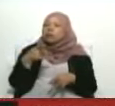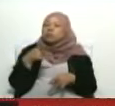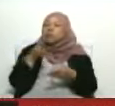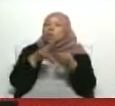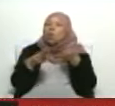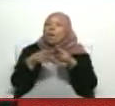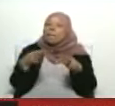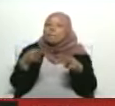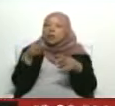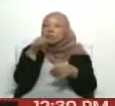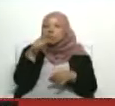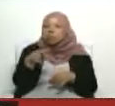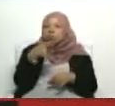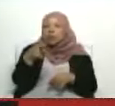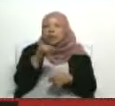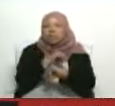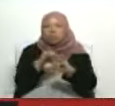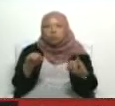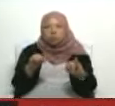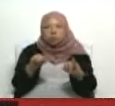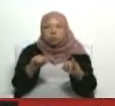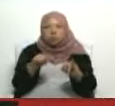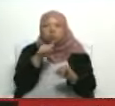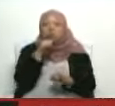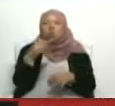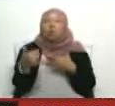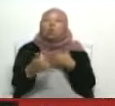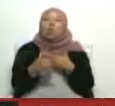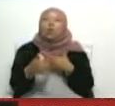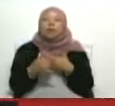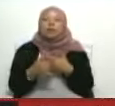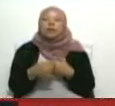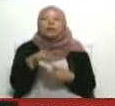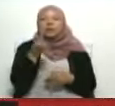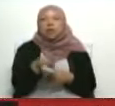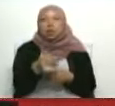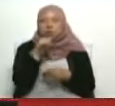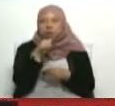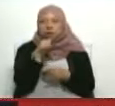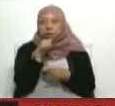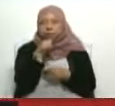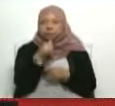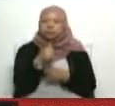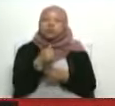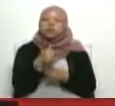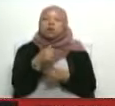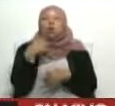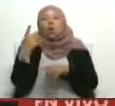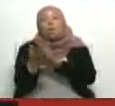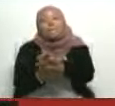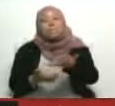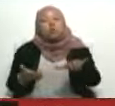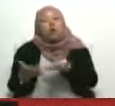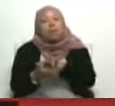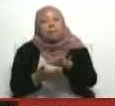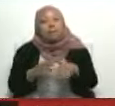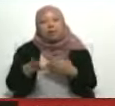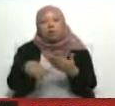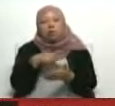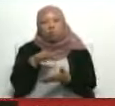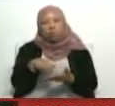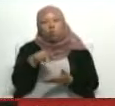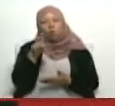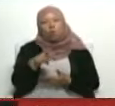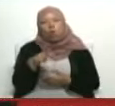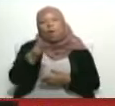masas, con la finalidad de atentar contra, como ya lo dije, el primer mandatario nacional,